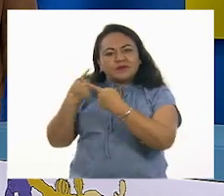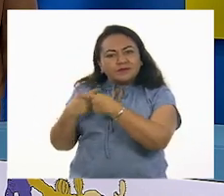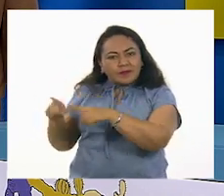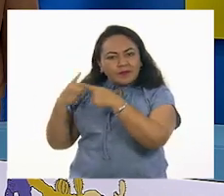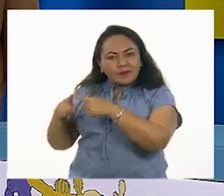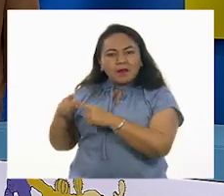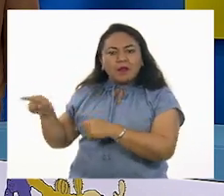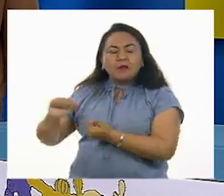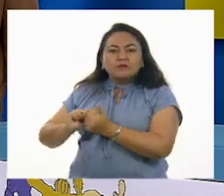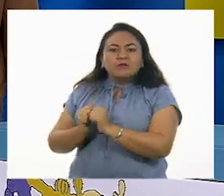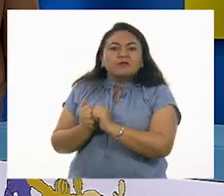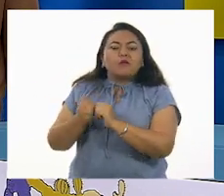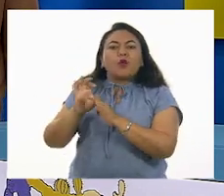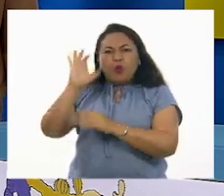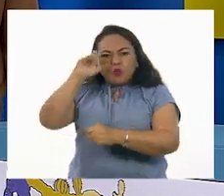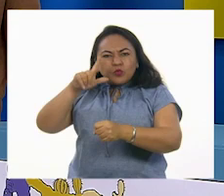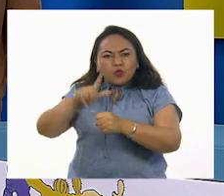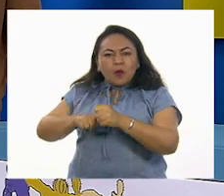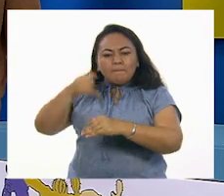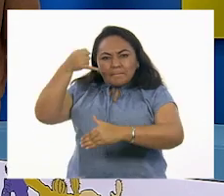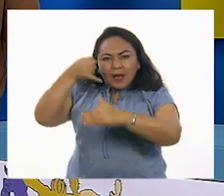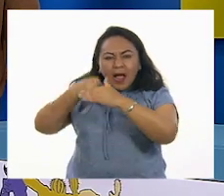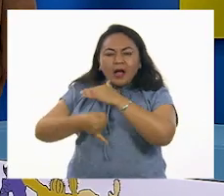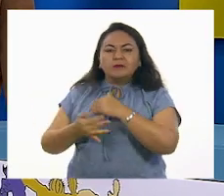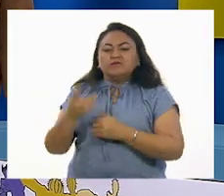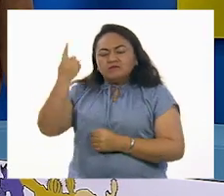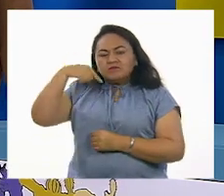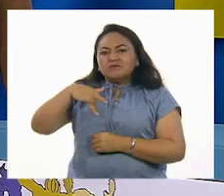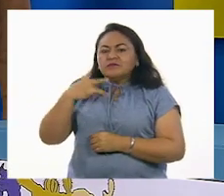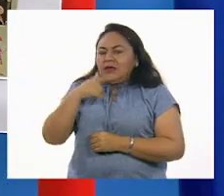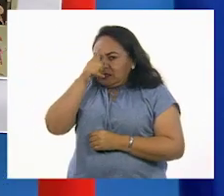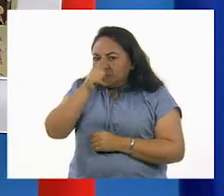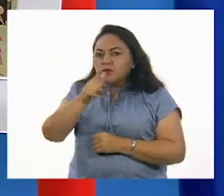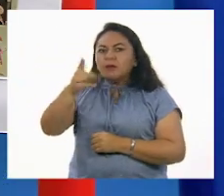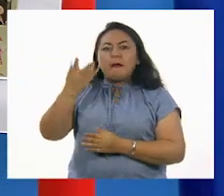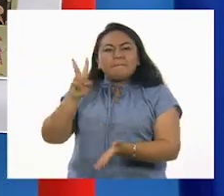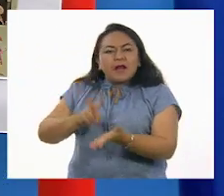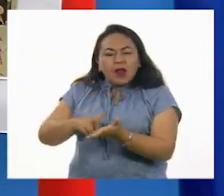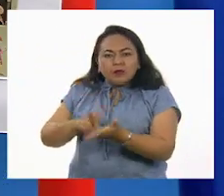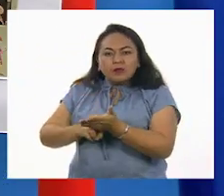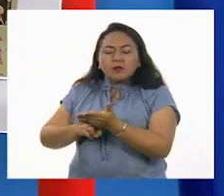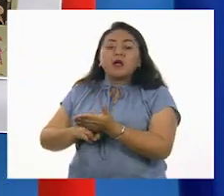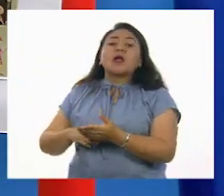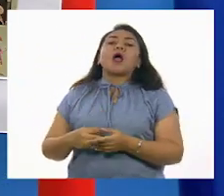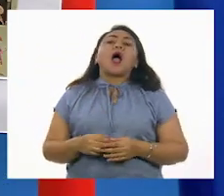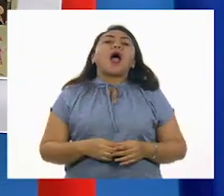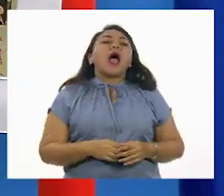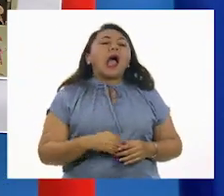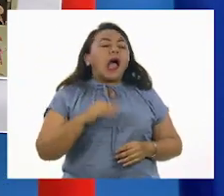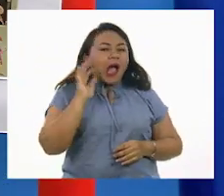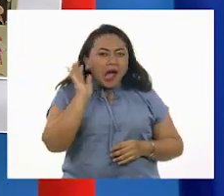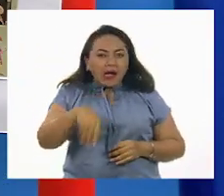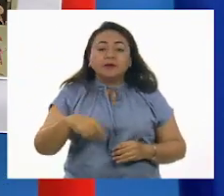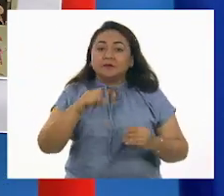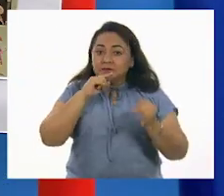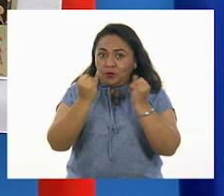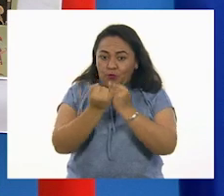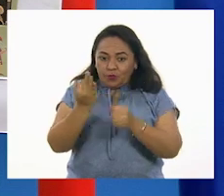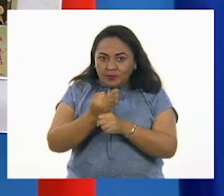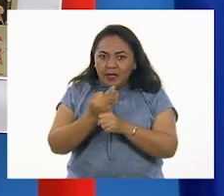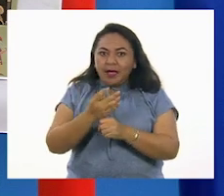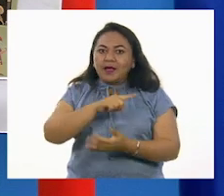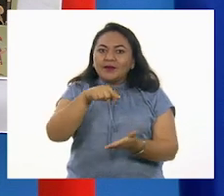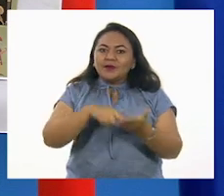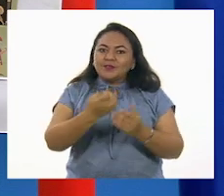el enriquecimiento de su cultura, espíritu y valores. Entonces también vamos a revisar las disciplinas que nos enseñan